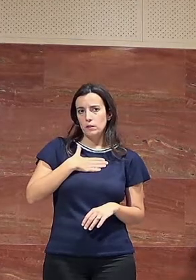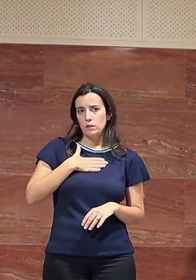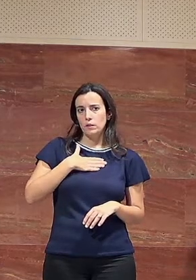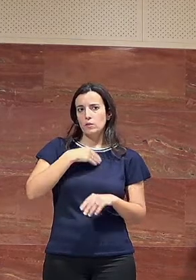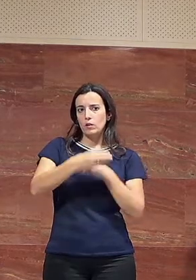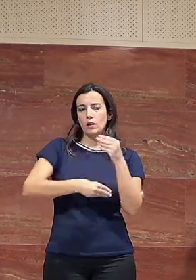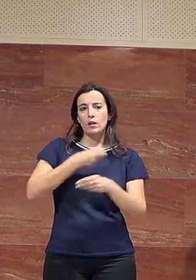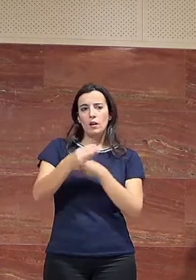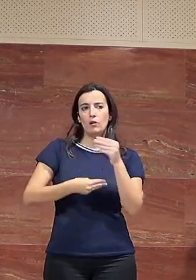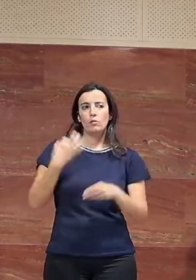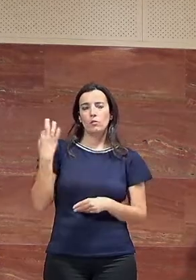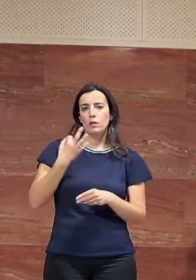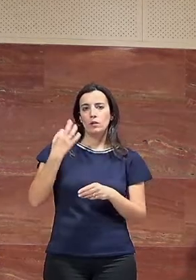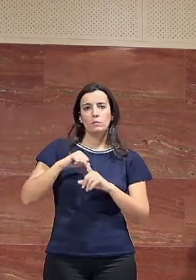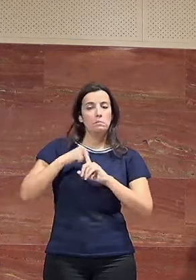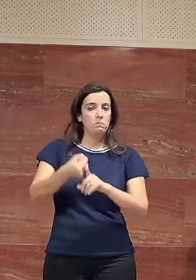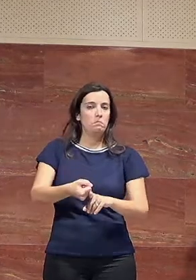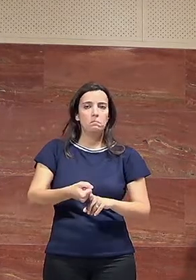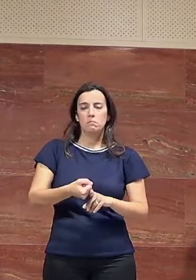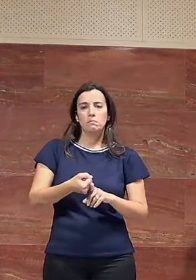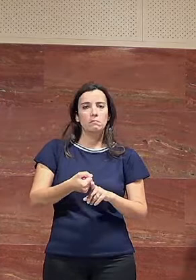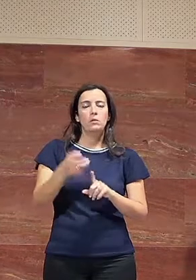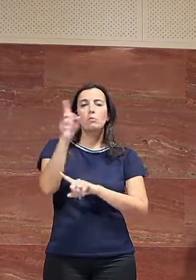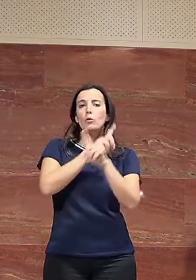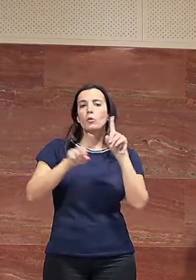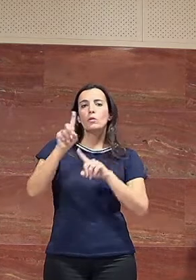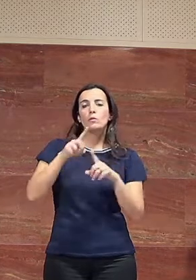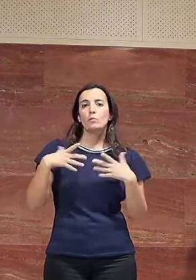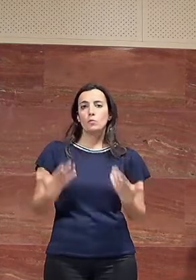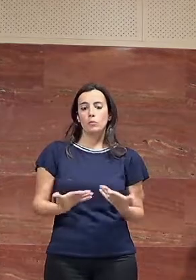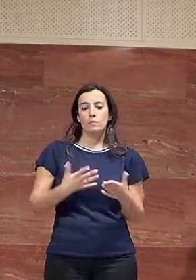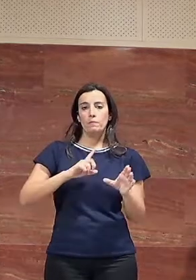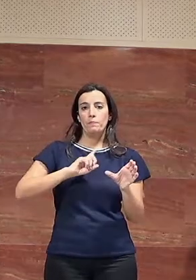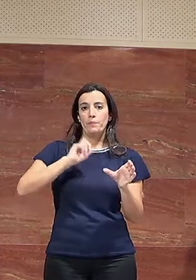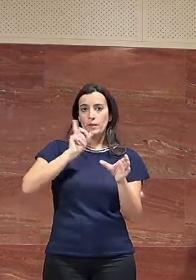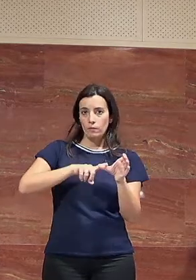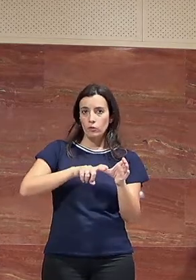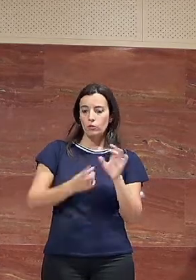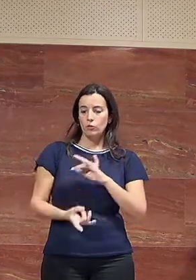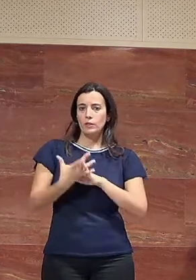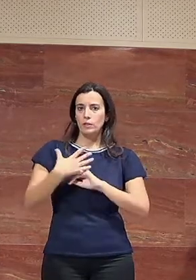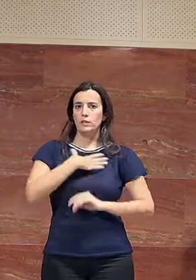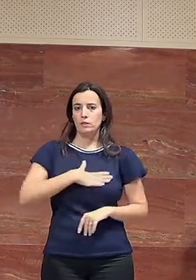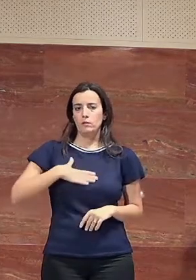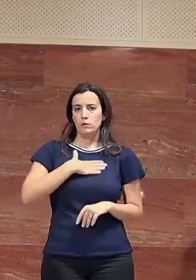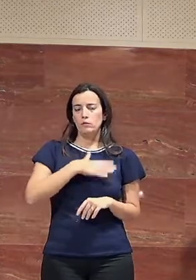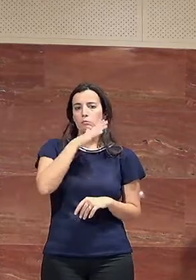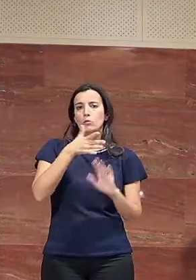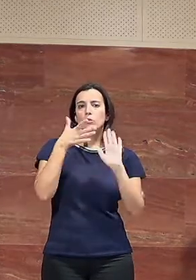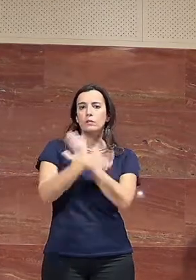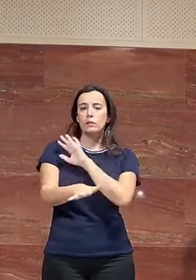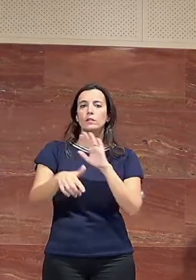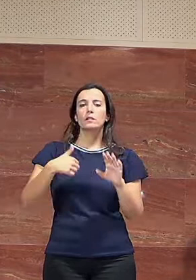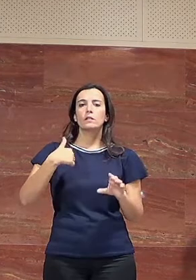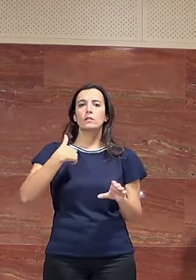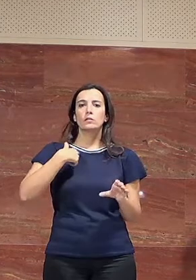para calmar mi depresión, ¿no? Mientras que el problema es que la participación genera satisfacción porque tu proyecto vital puede